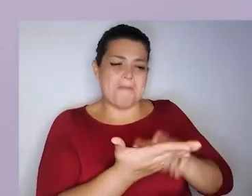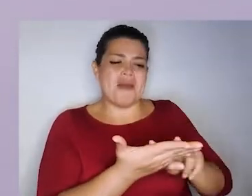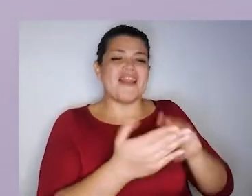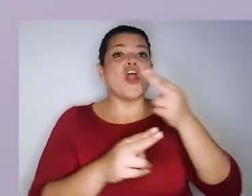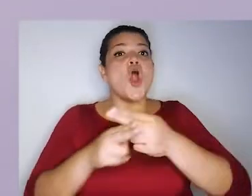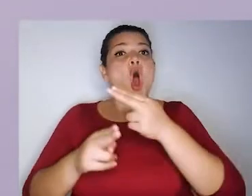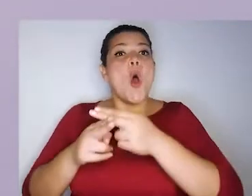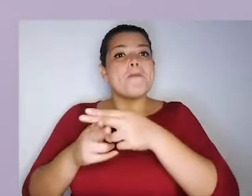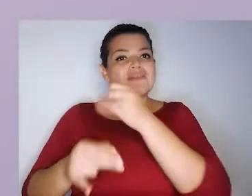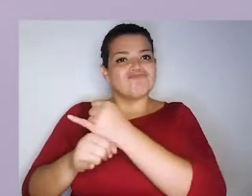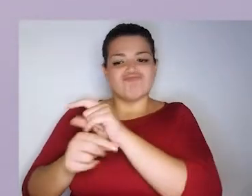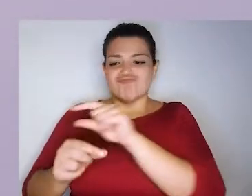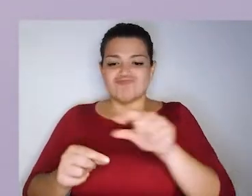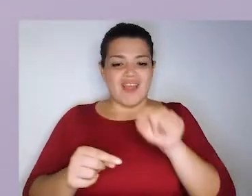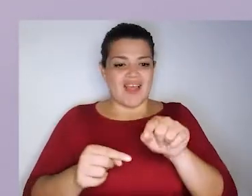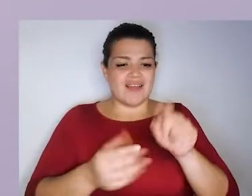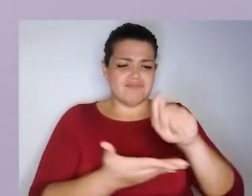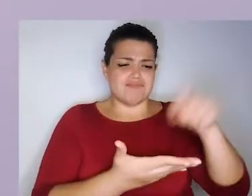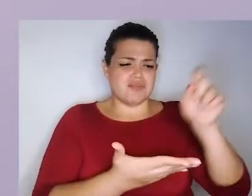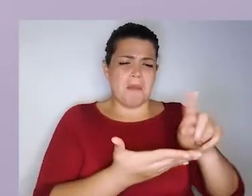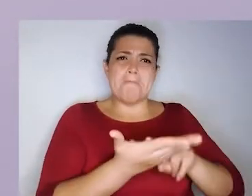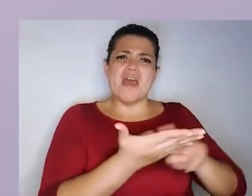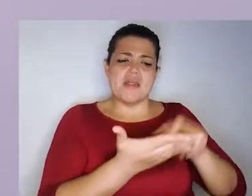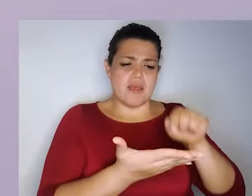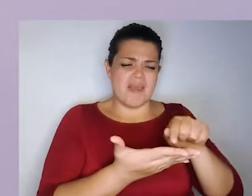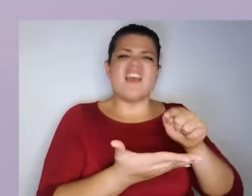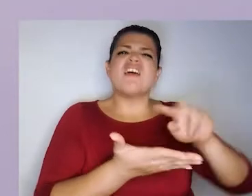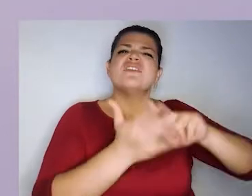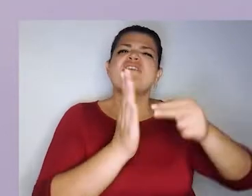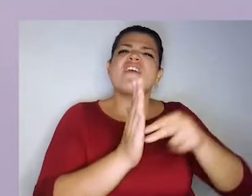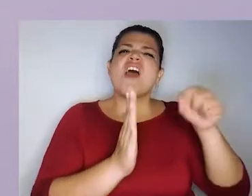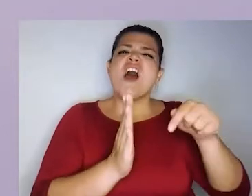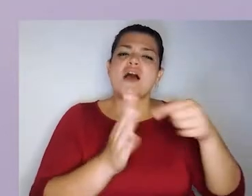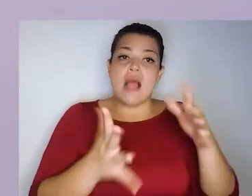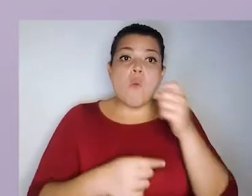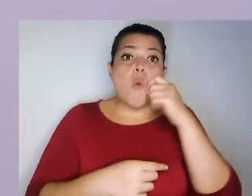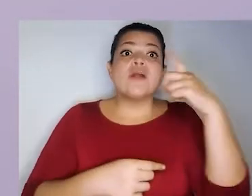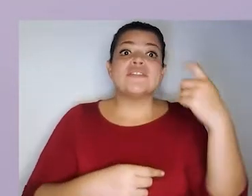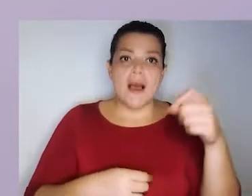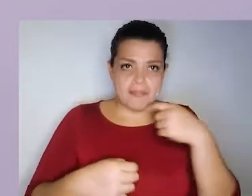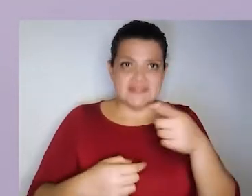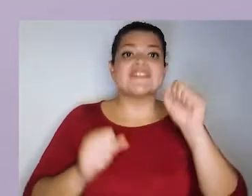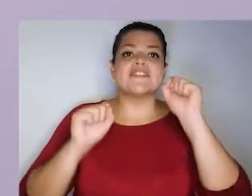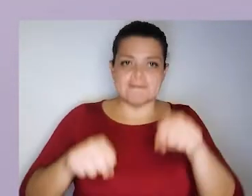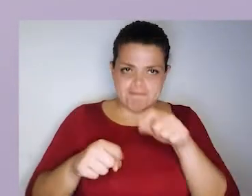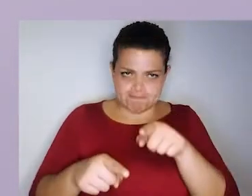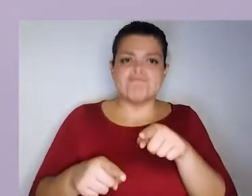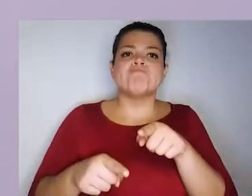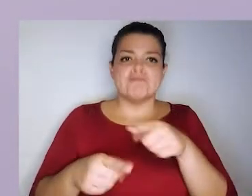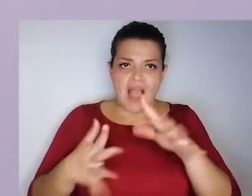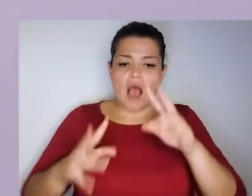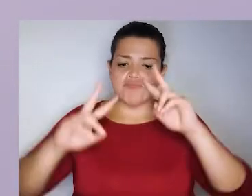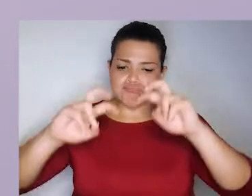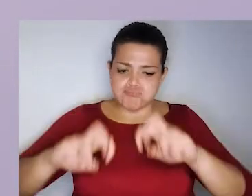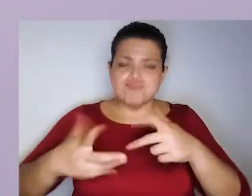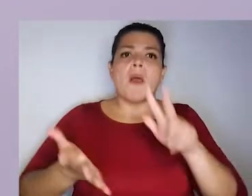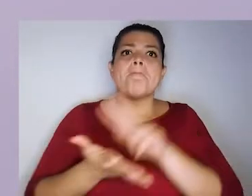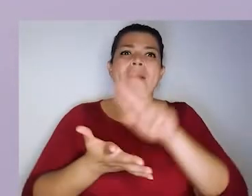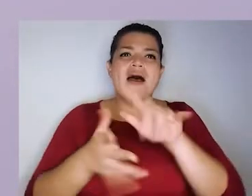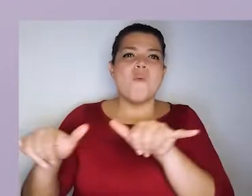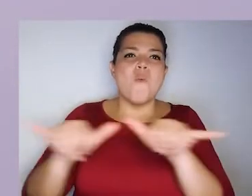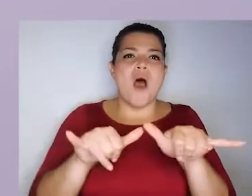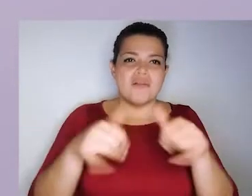verde a la par del nombre de la entidad. Esto significa que WhatsApp ha verificado la